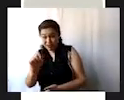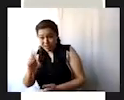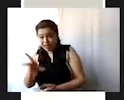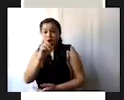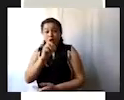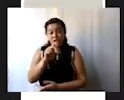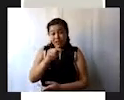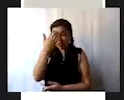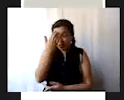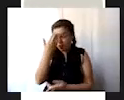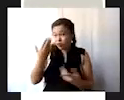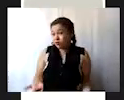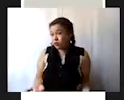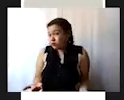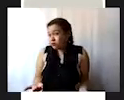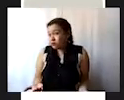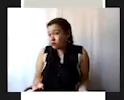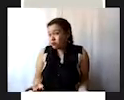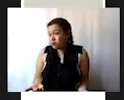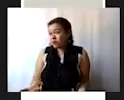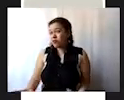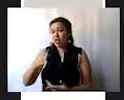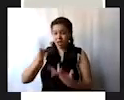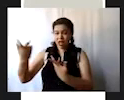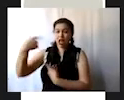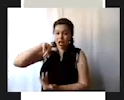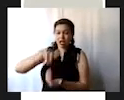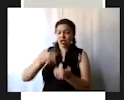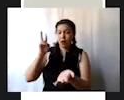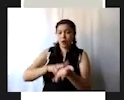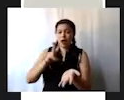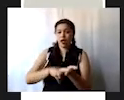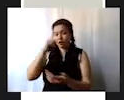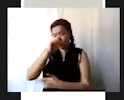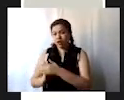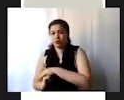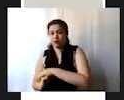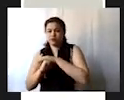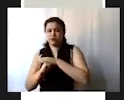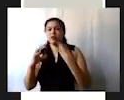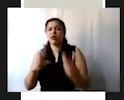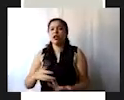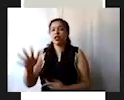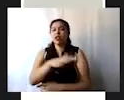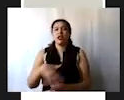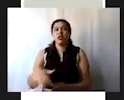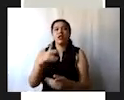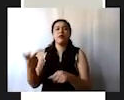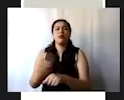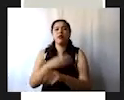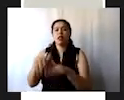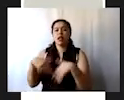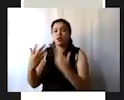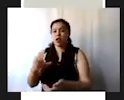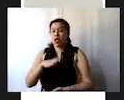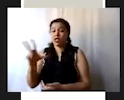ODS, tiene contemplados estos valores de la sostenibilidad y lo que está sucediendo allá afuera, y si no, pues